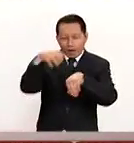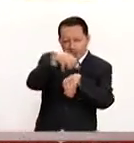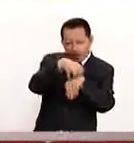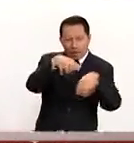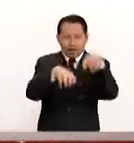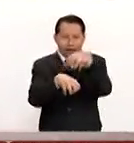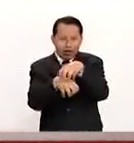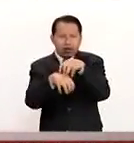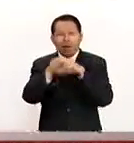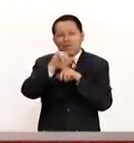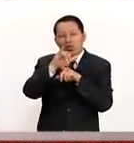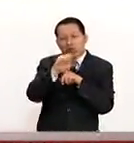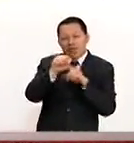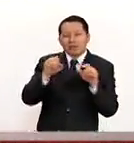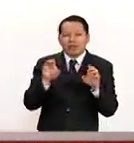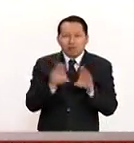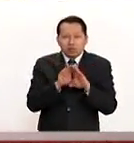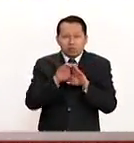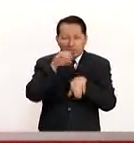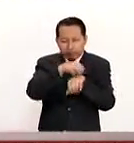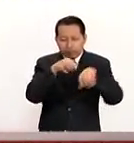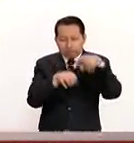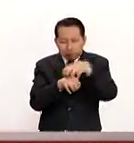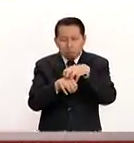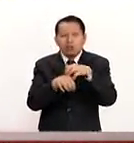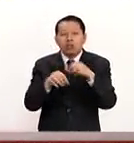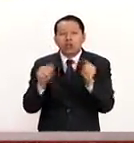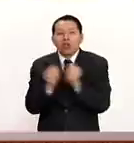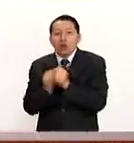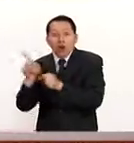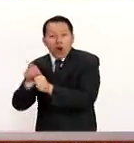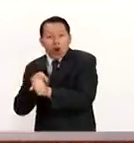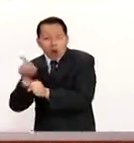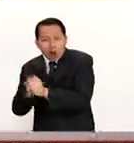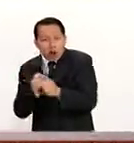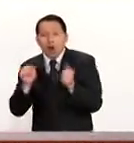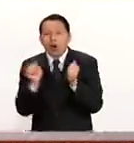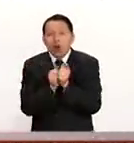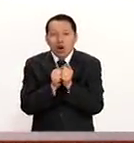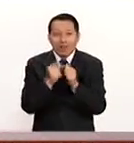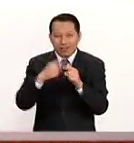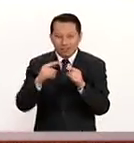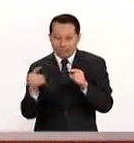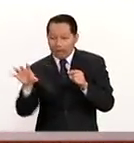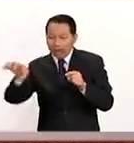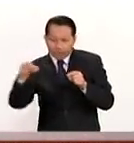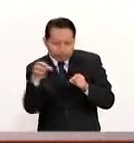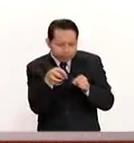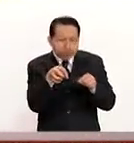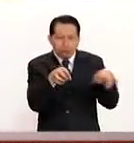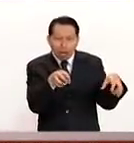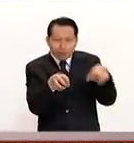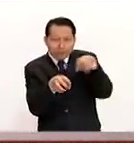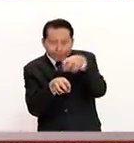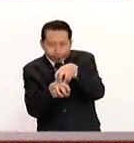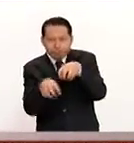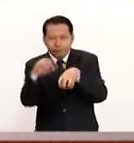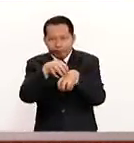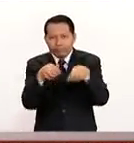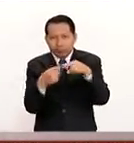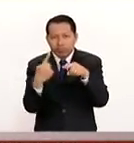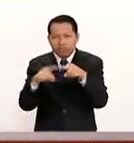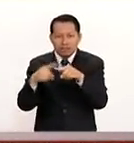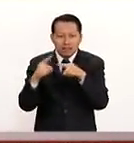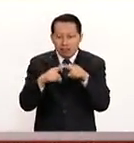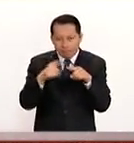armar las reacciones químicas a través de un sistema de colores y de ensamblar una con otra, saber cómo se hace un compuesto. Después eso,